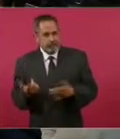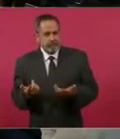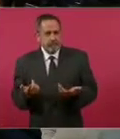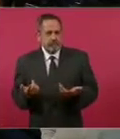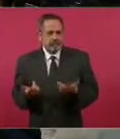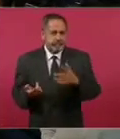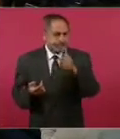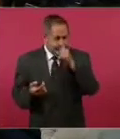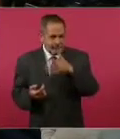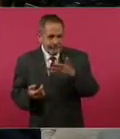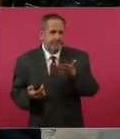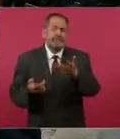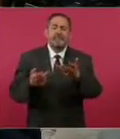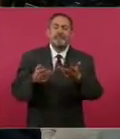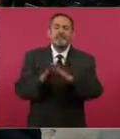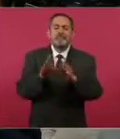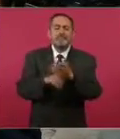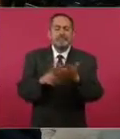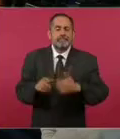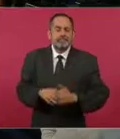Primero,